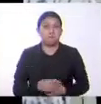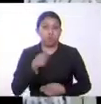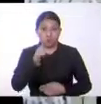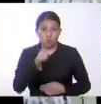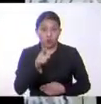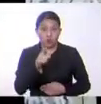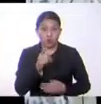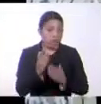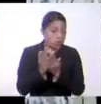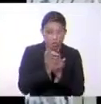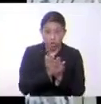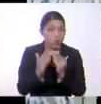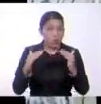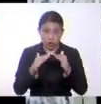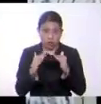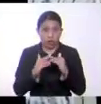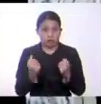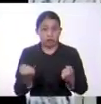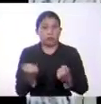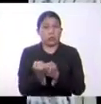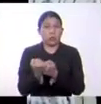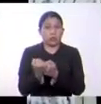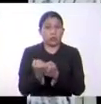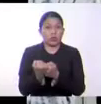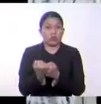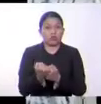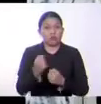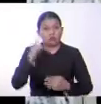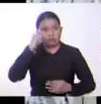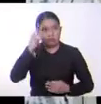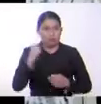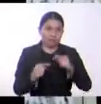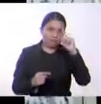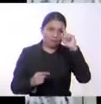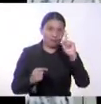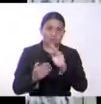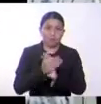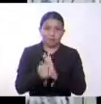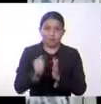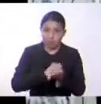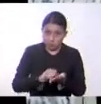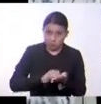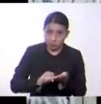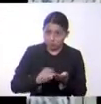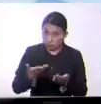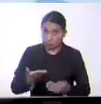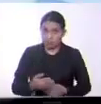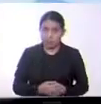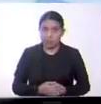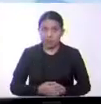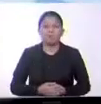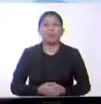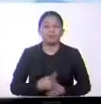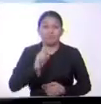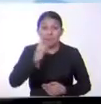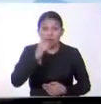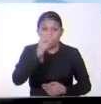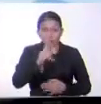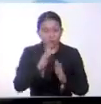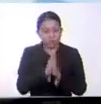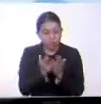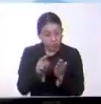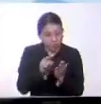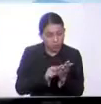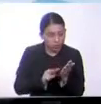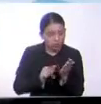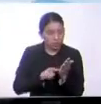lectura también nos ayuda a tener ciertas ideas y habilidades para escribir. ¿No es así, Cecilia? La lectura es como el abono, como